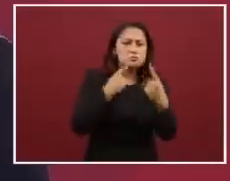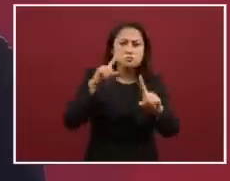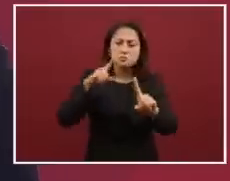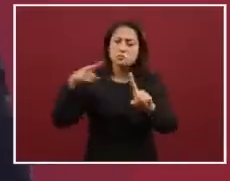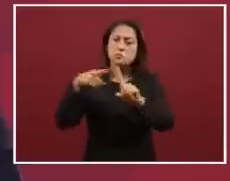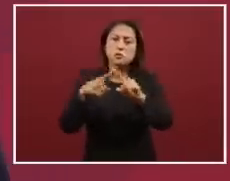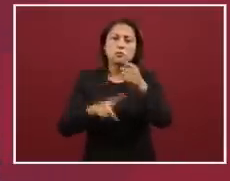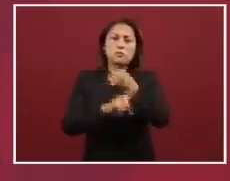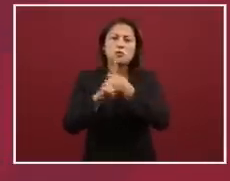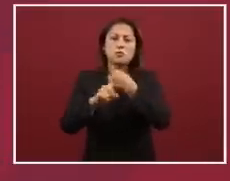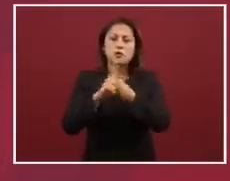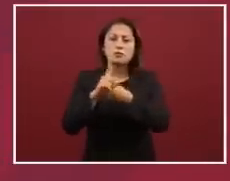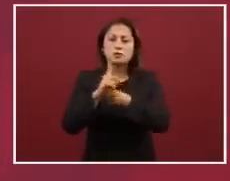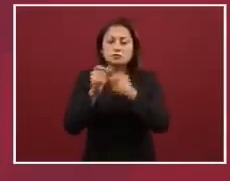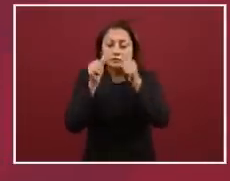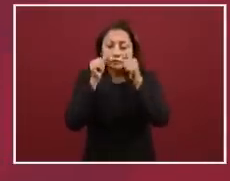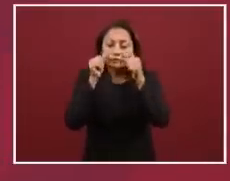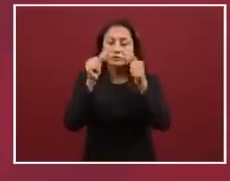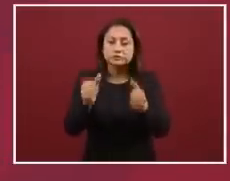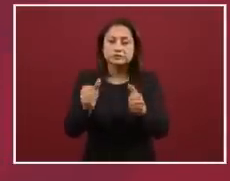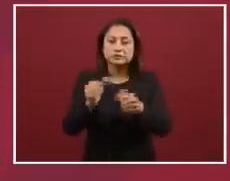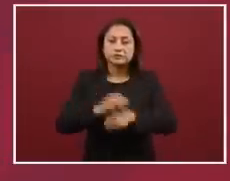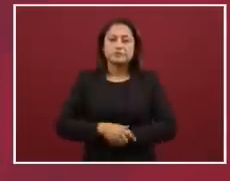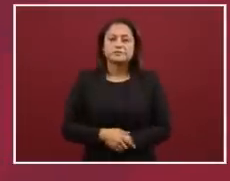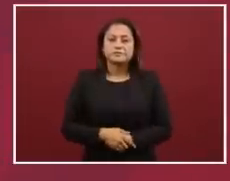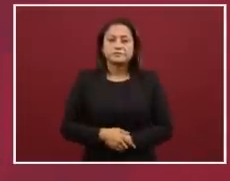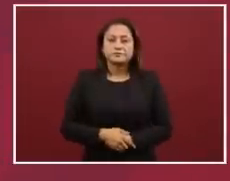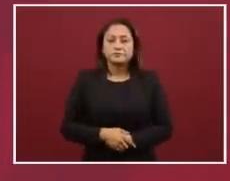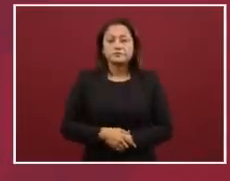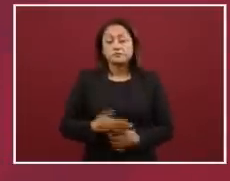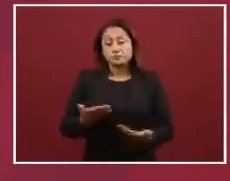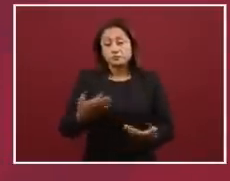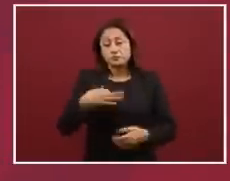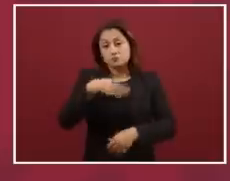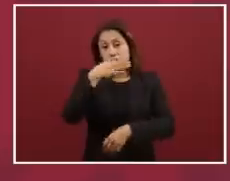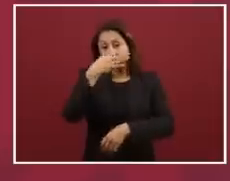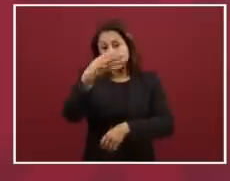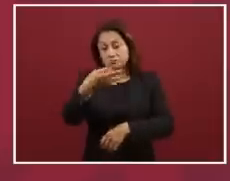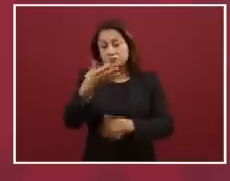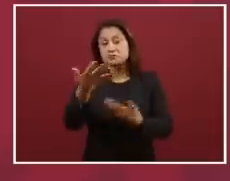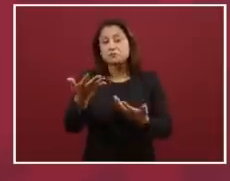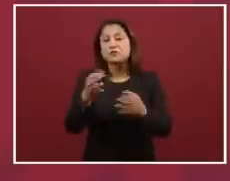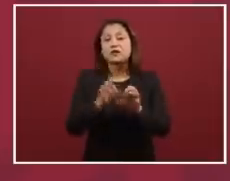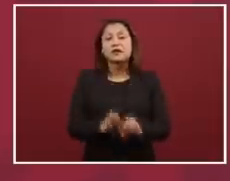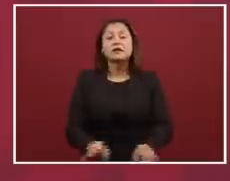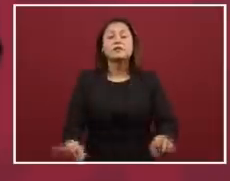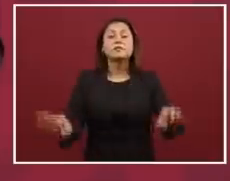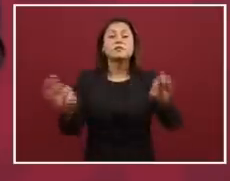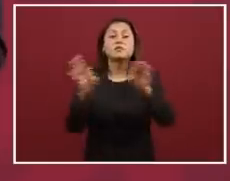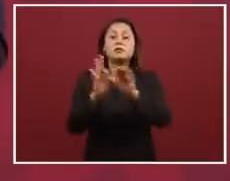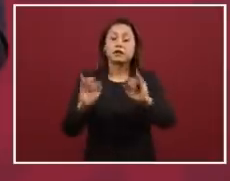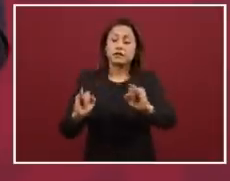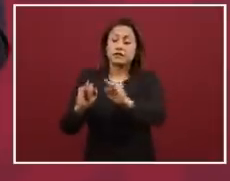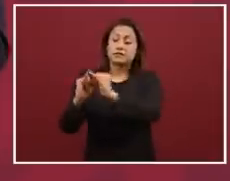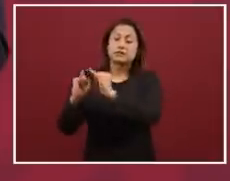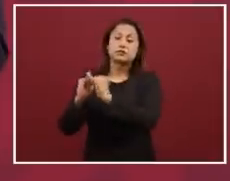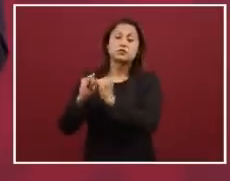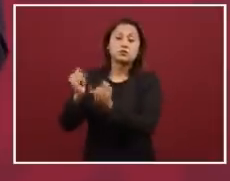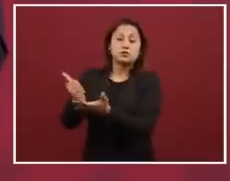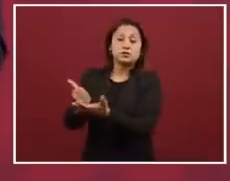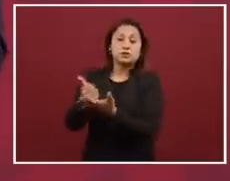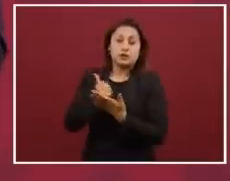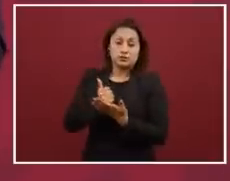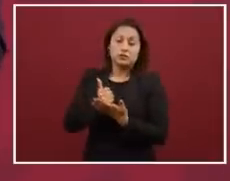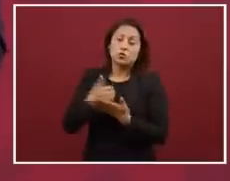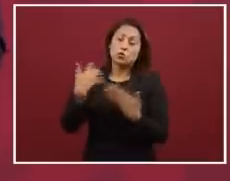sucediendo. Es muy importante recalcar el apoyo de las instituciones, porque de esta